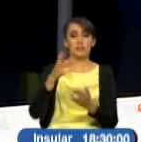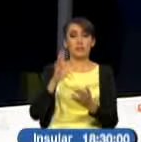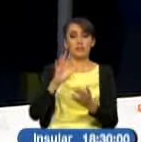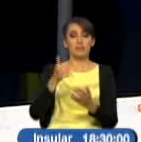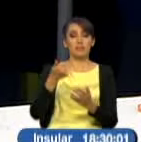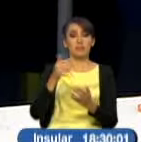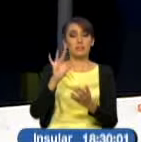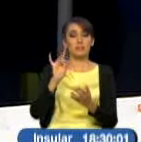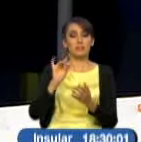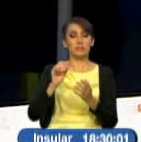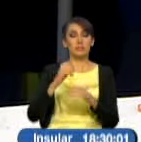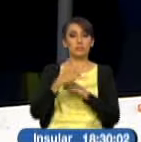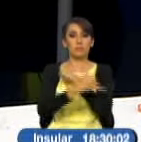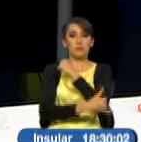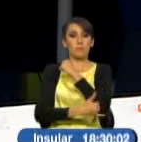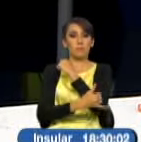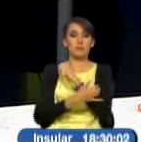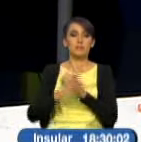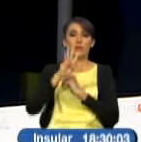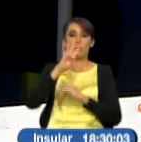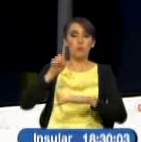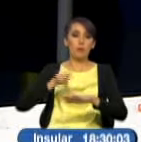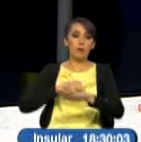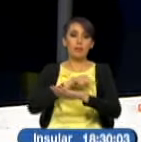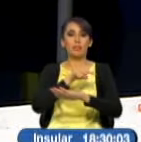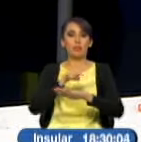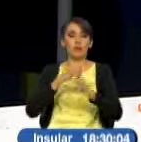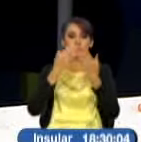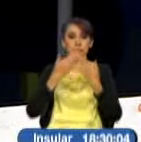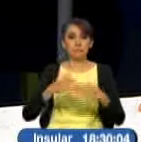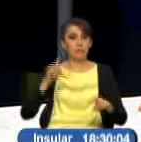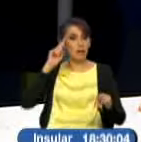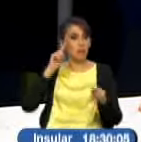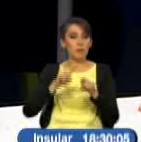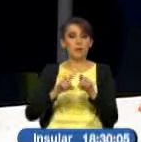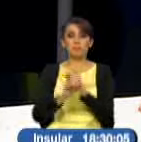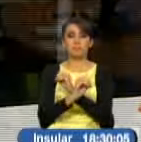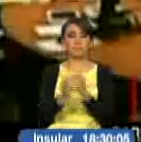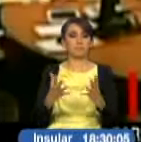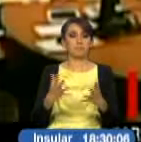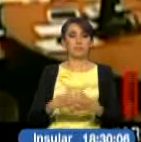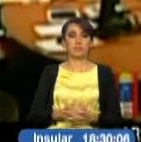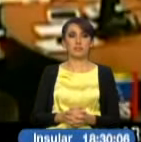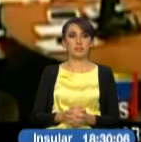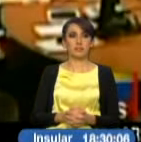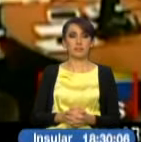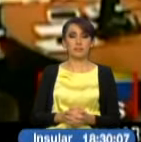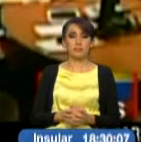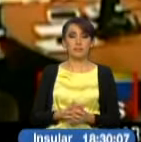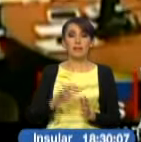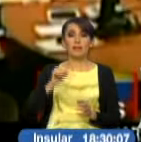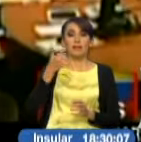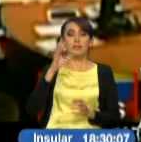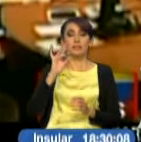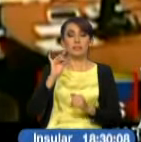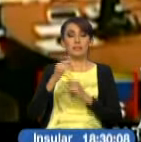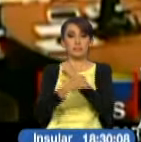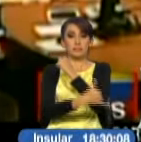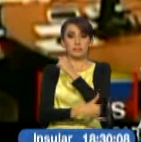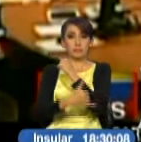Sin embargo, y tras casi 4 horas, la reunión culminó sin acuerdos concretos. Pese a que 18 naciones activaron la